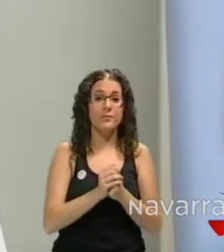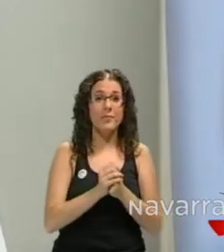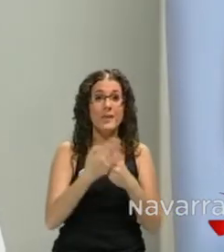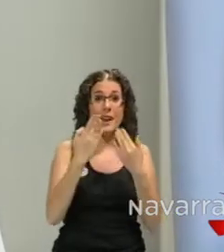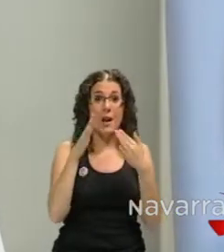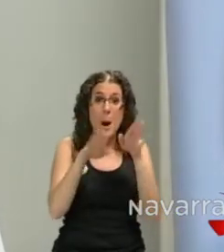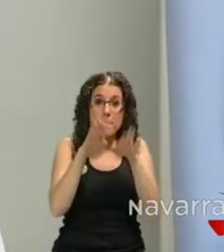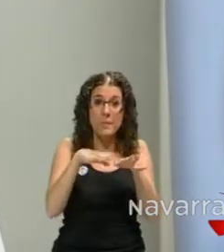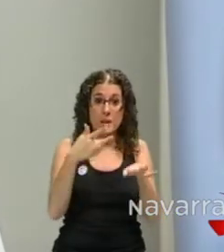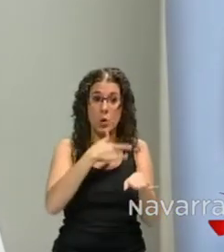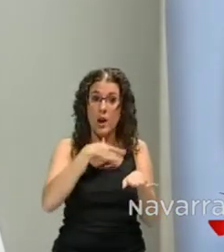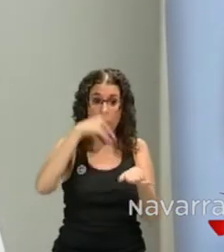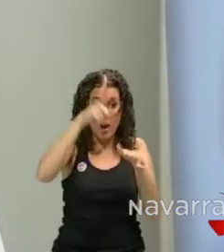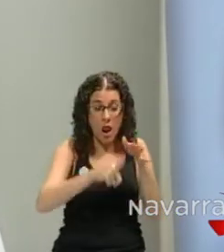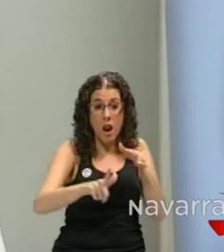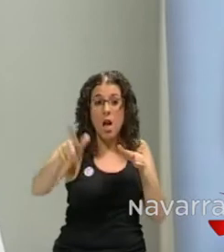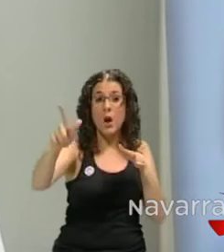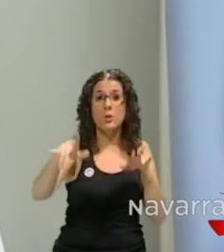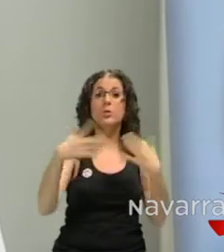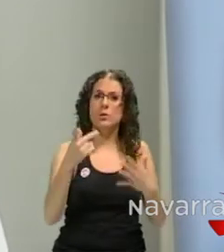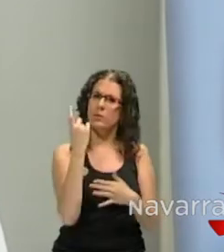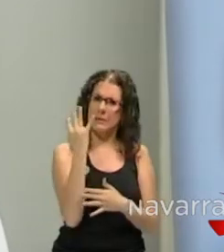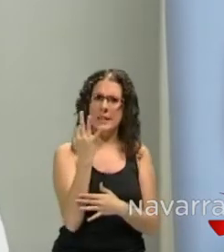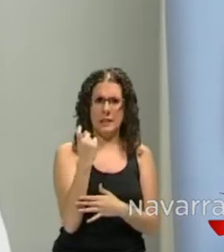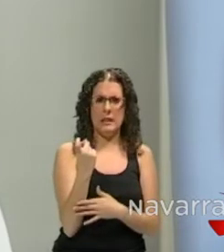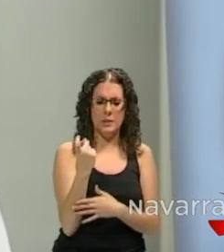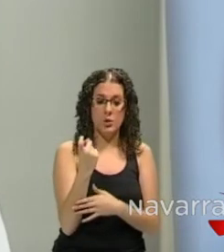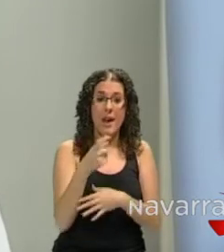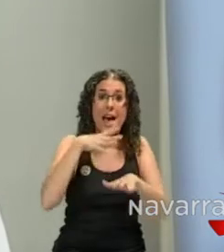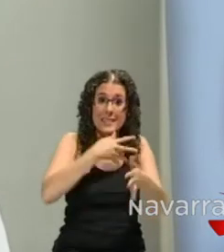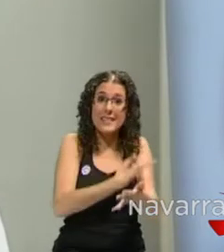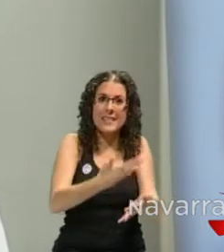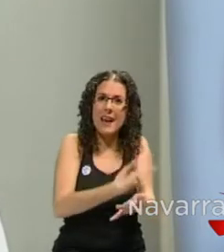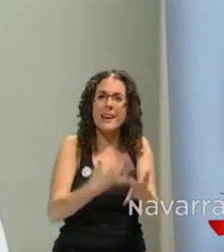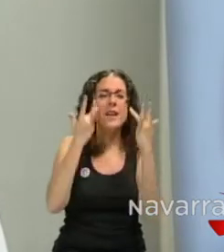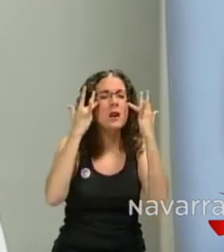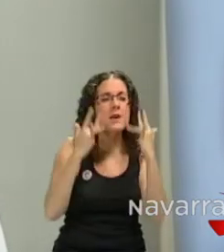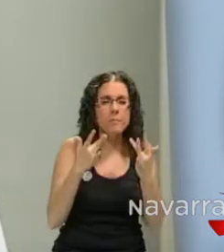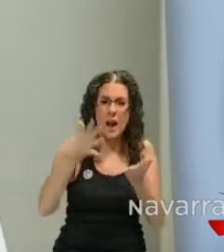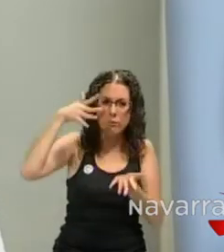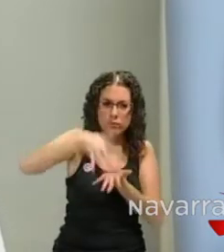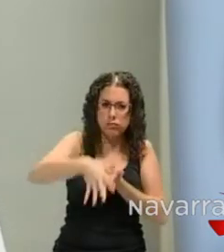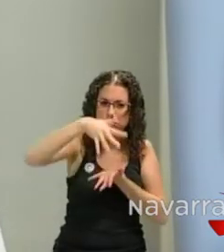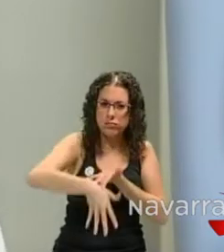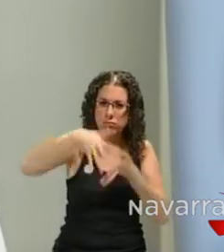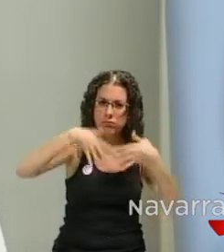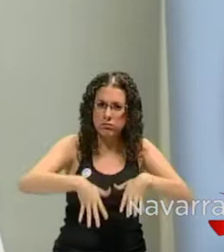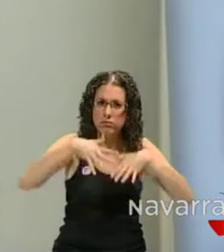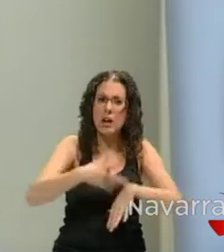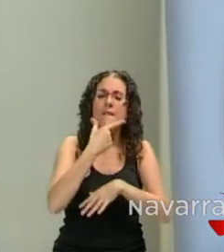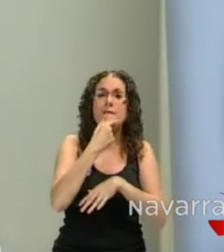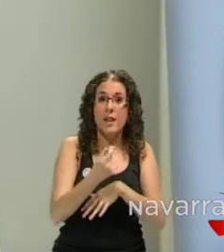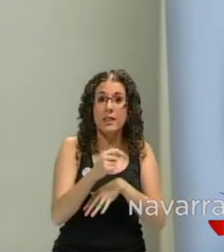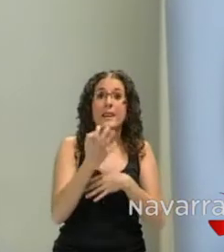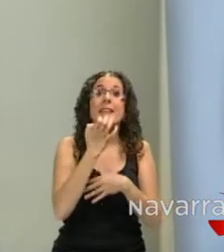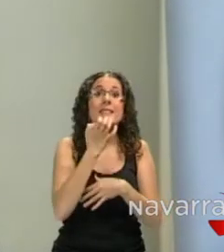de bombeo de sangre limpia que nos llegue. Entonces, al haber más calor, nos llega con más dificultad.